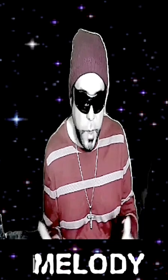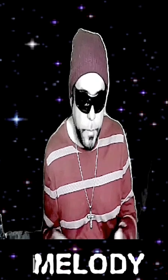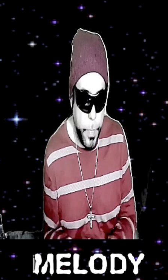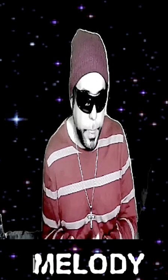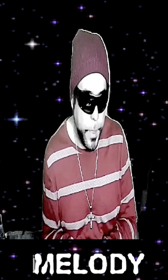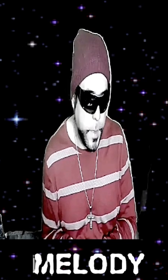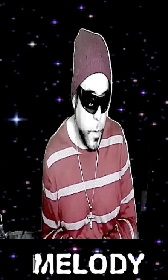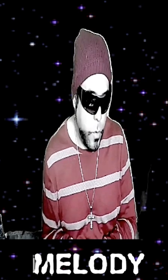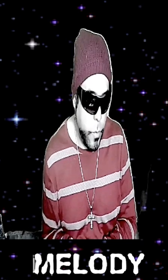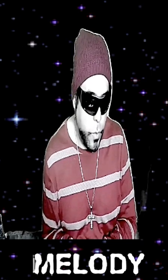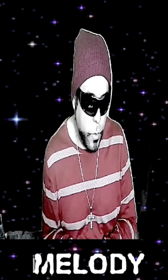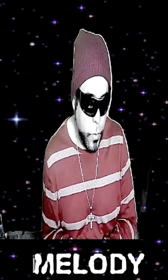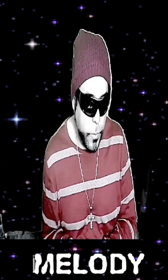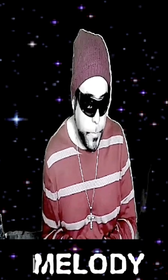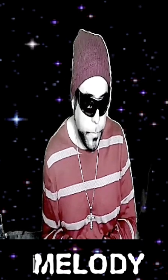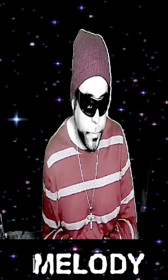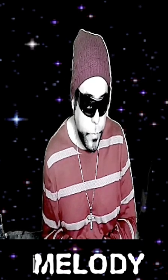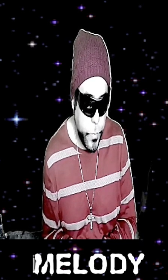mi Odisea